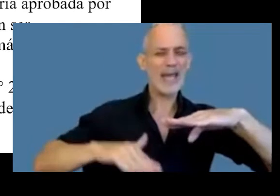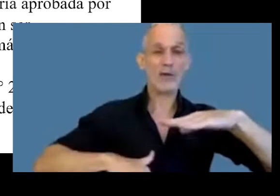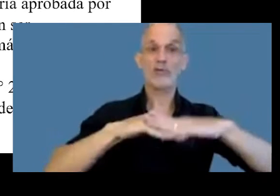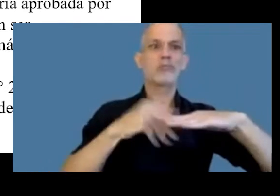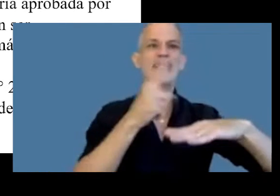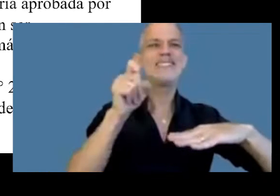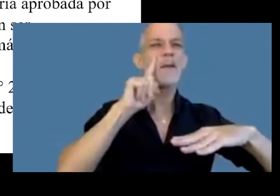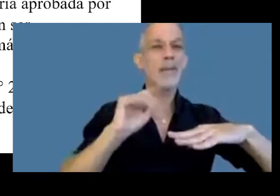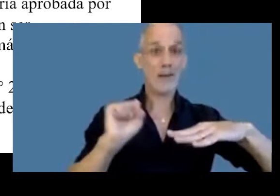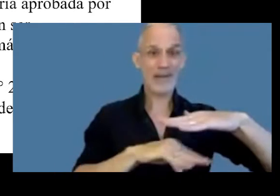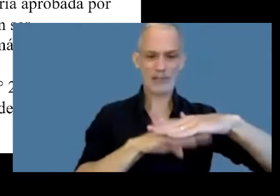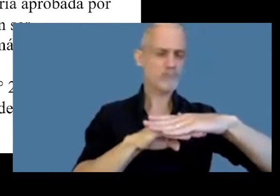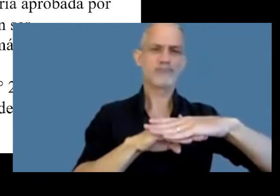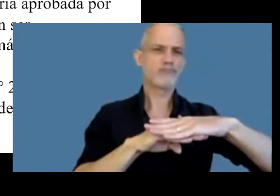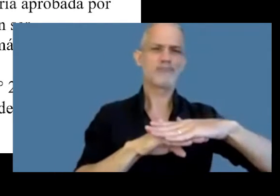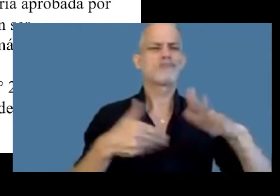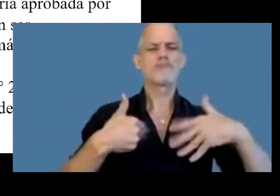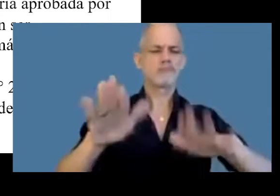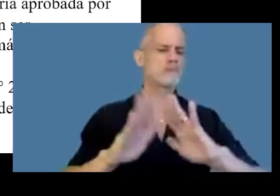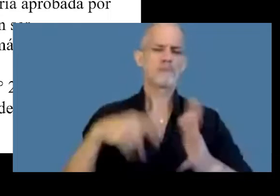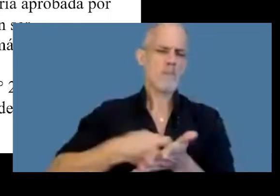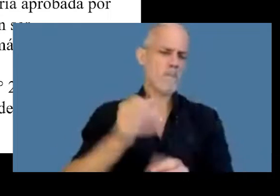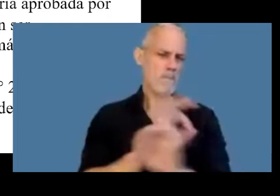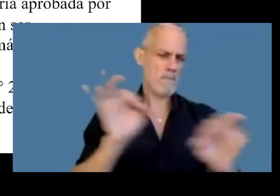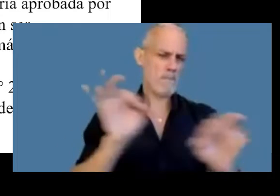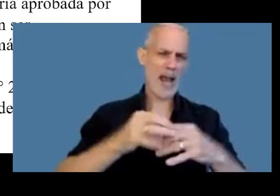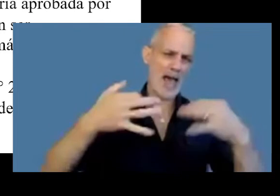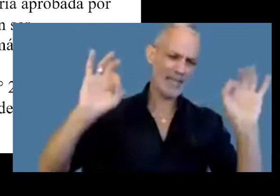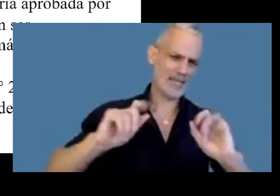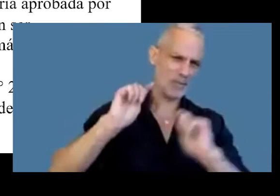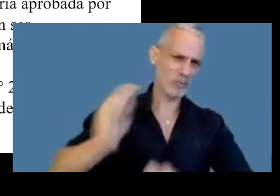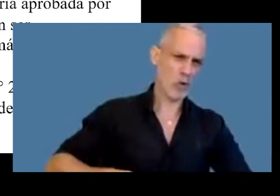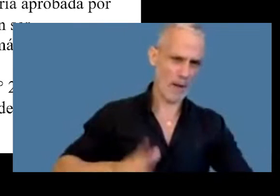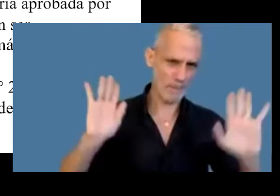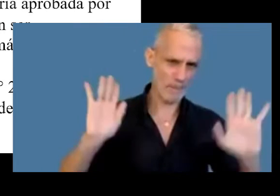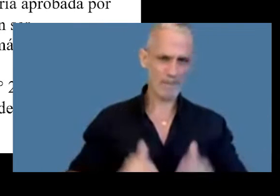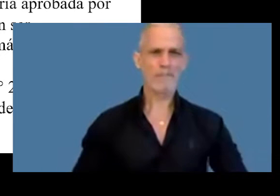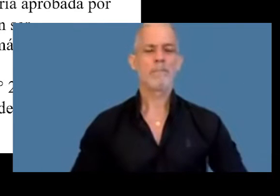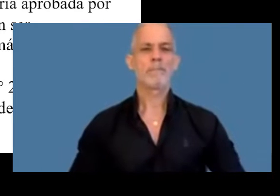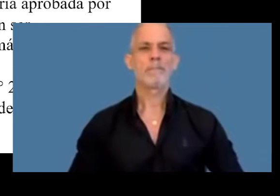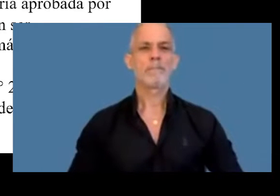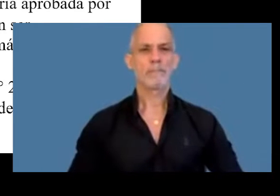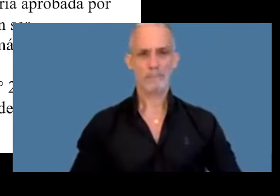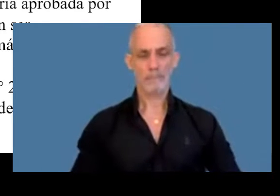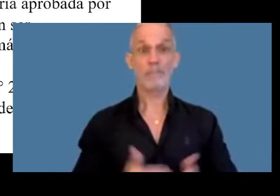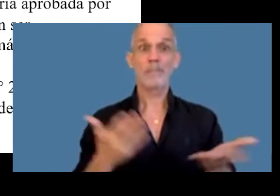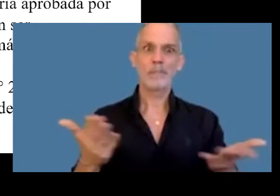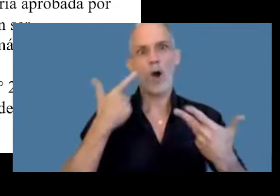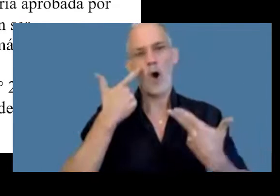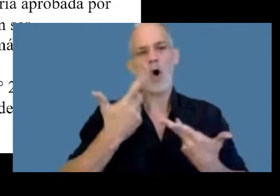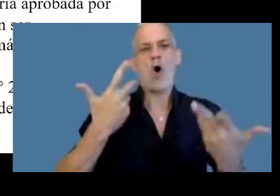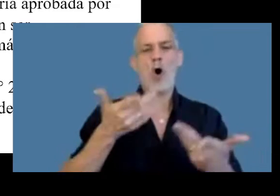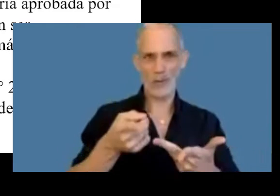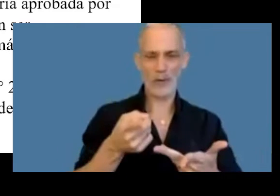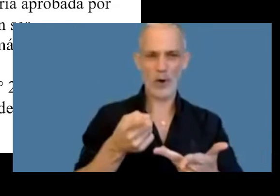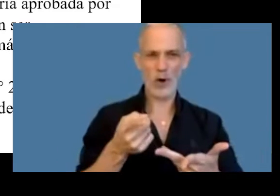pesos, van a ser condonadas de oficio, así como lo escuchan. Por supuesto que se